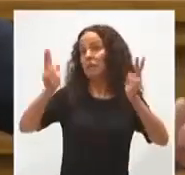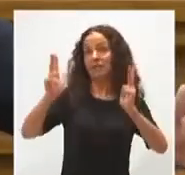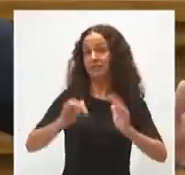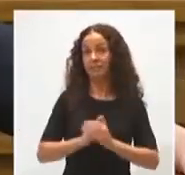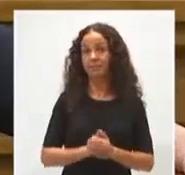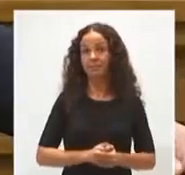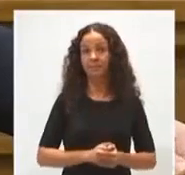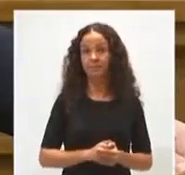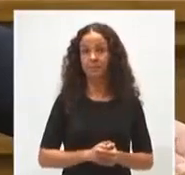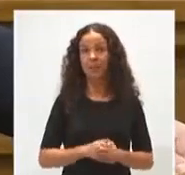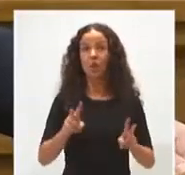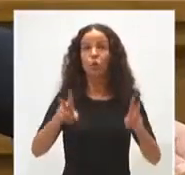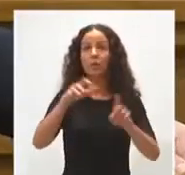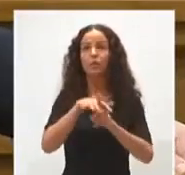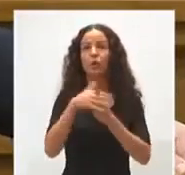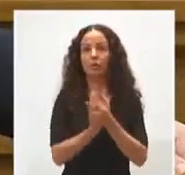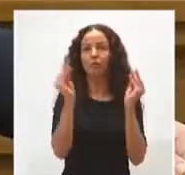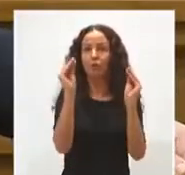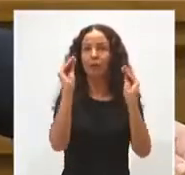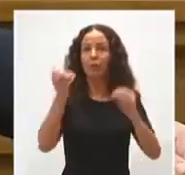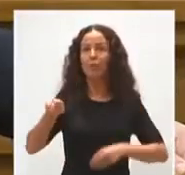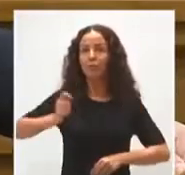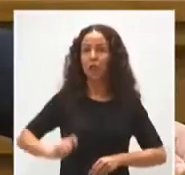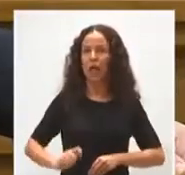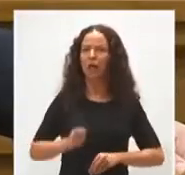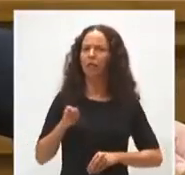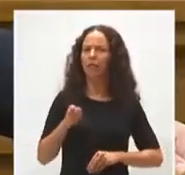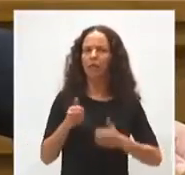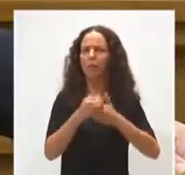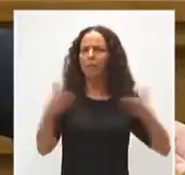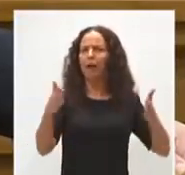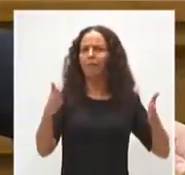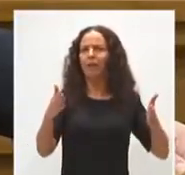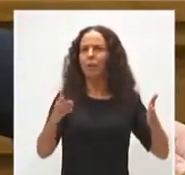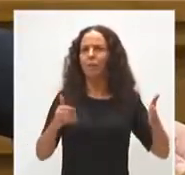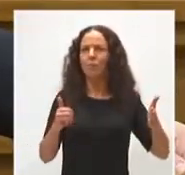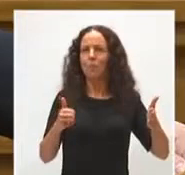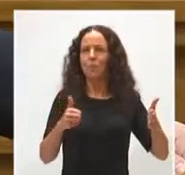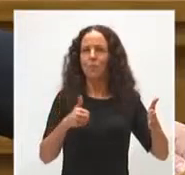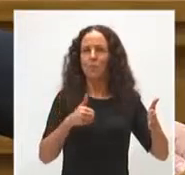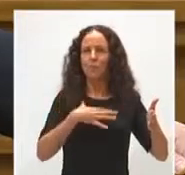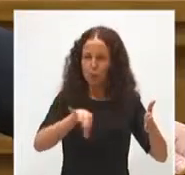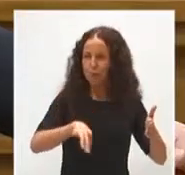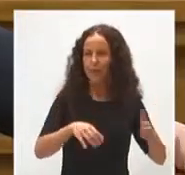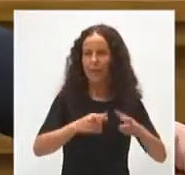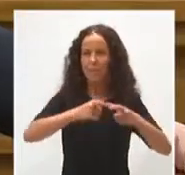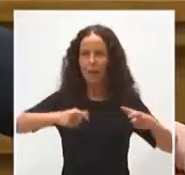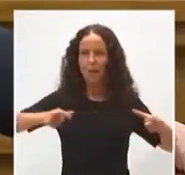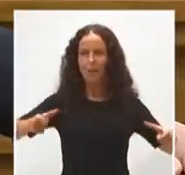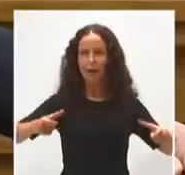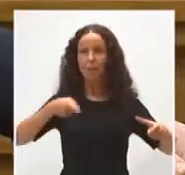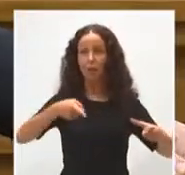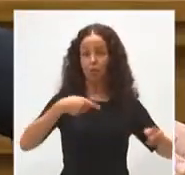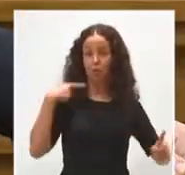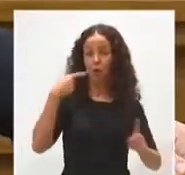el nuevo escenario de la formación profesional que abre un abanico enorme de posibilidades y que es muy importante aunque es un objetivo de